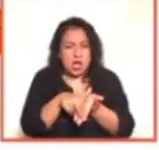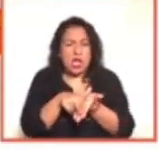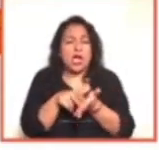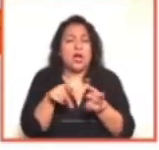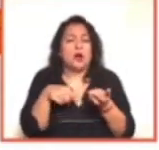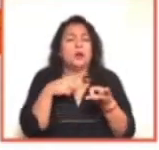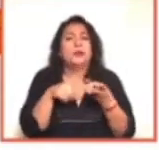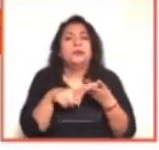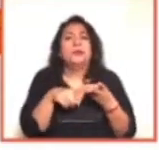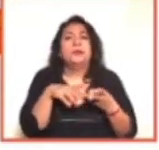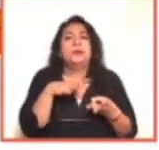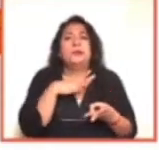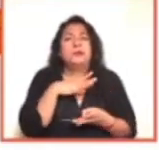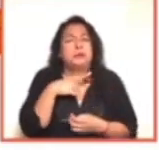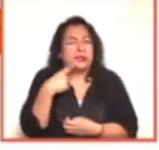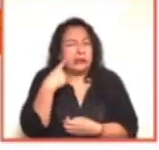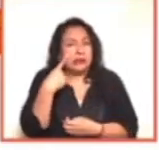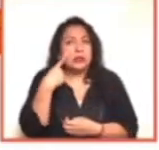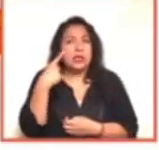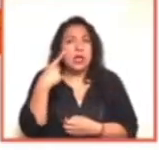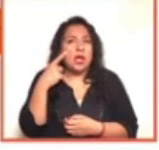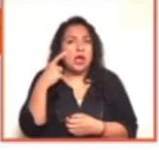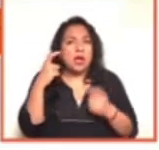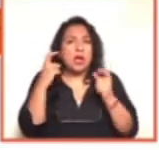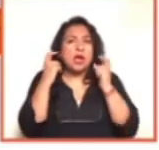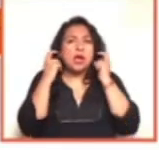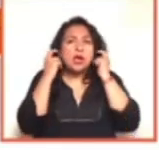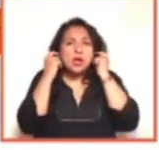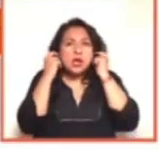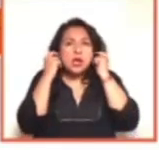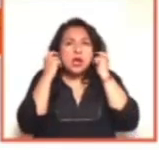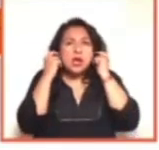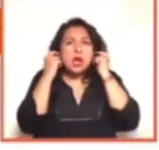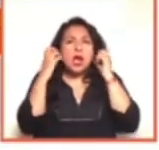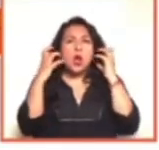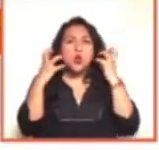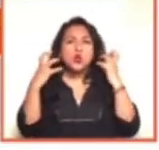tiene orejeras con borlas de algodón,